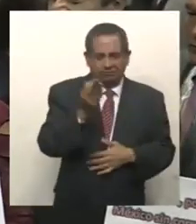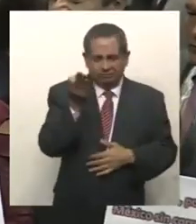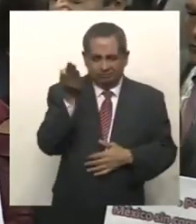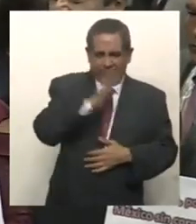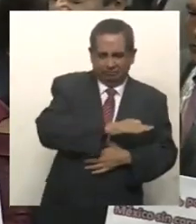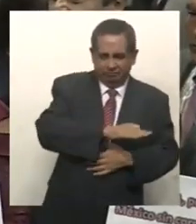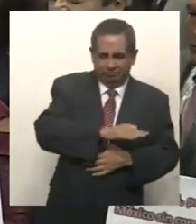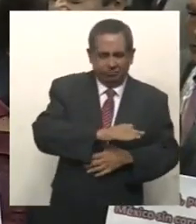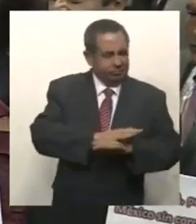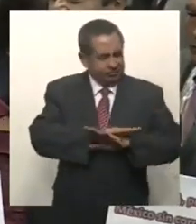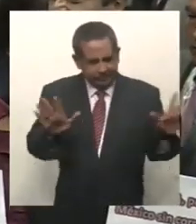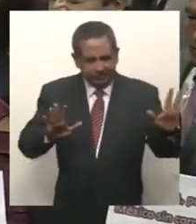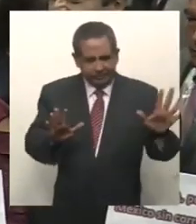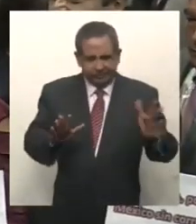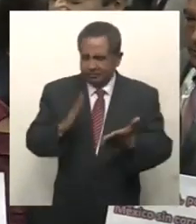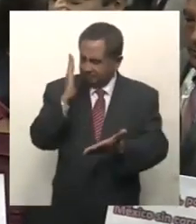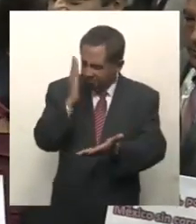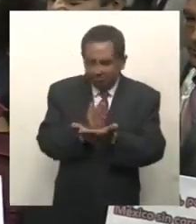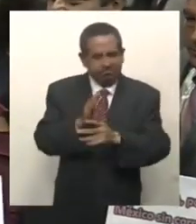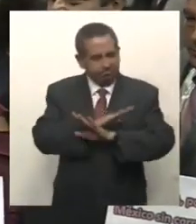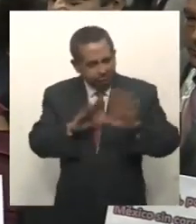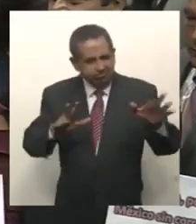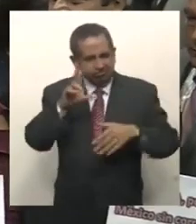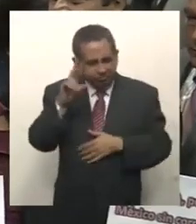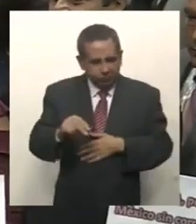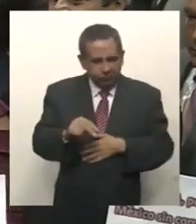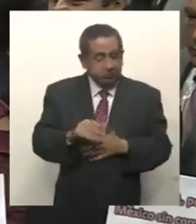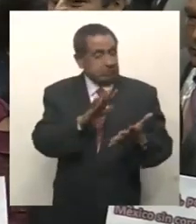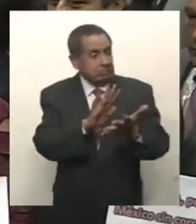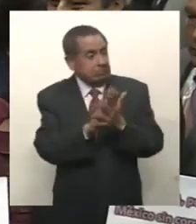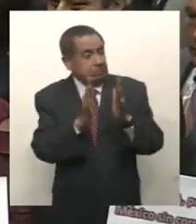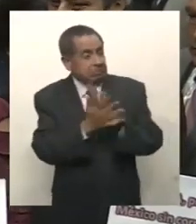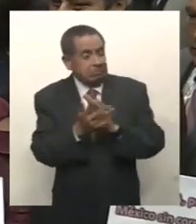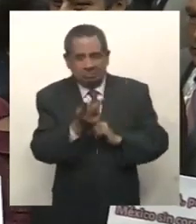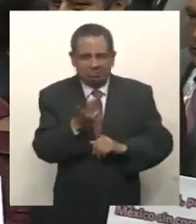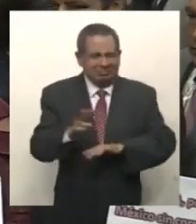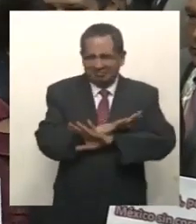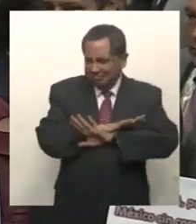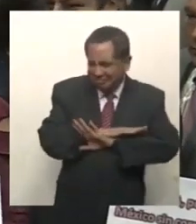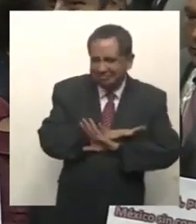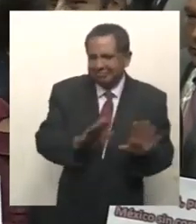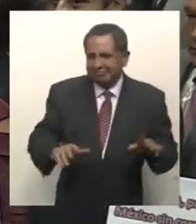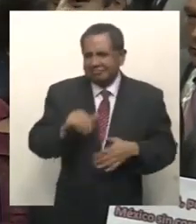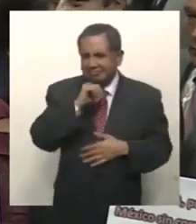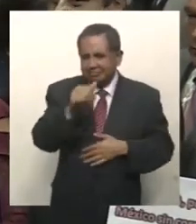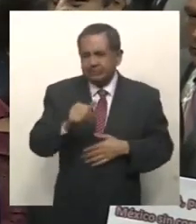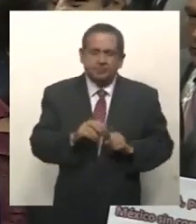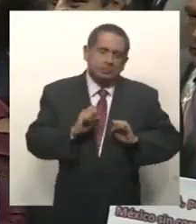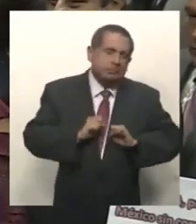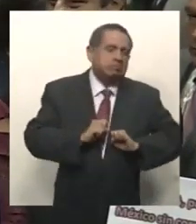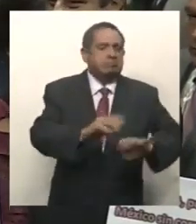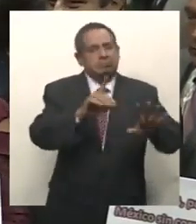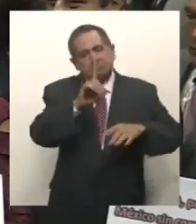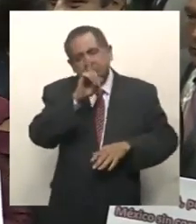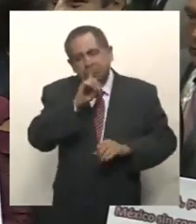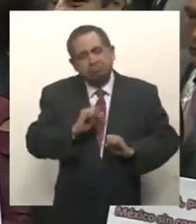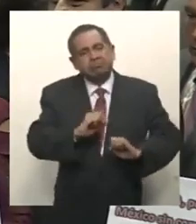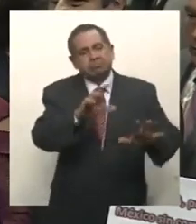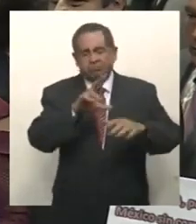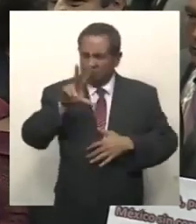falsos. Ahora ya no hay eso, no hay complicidad y no hay tolerancia